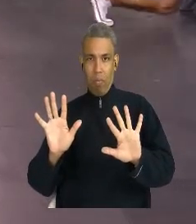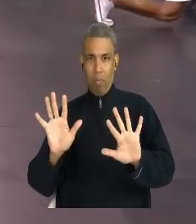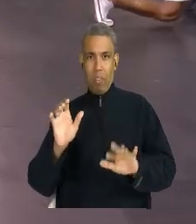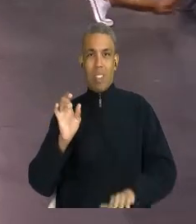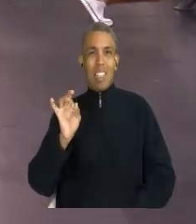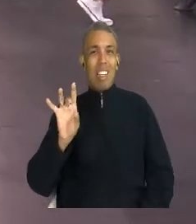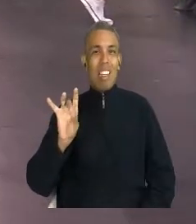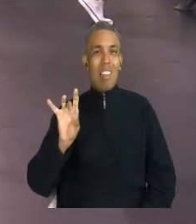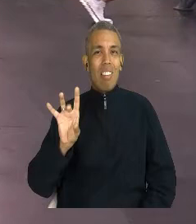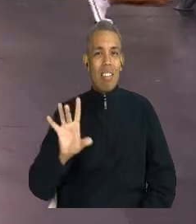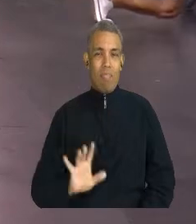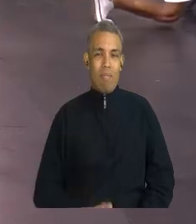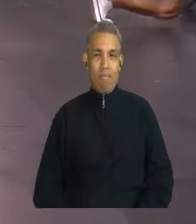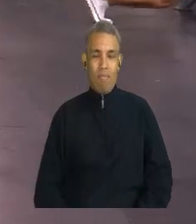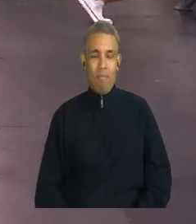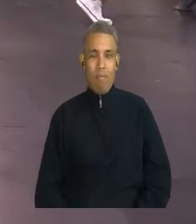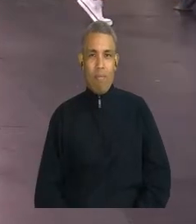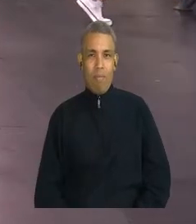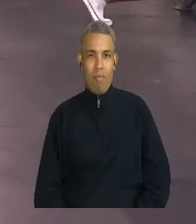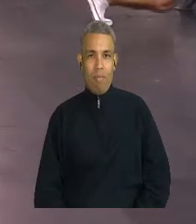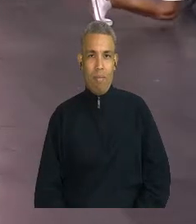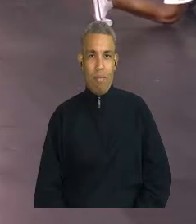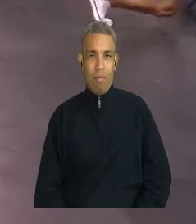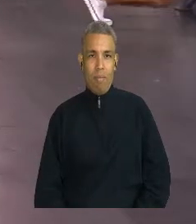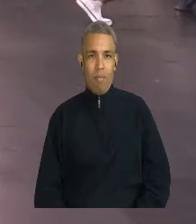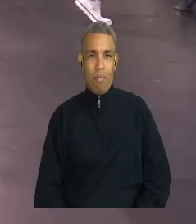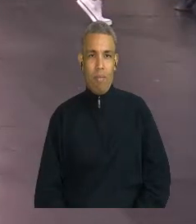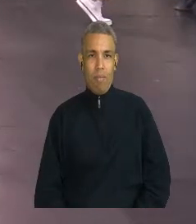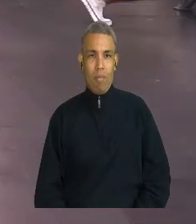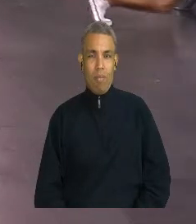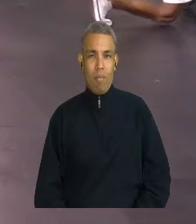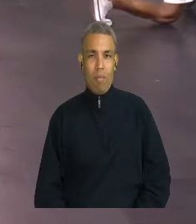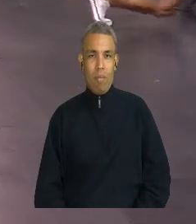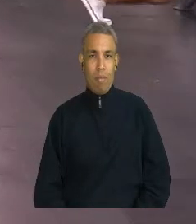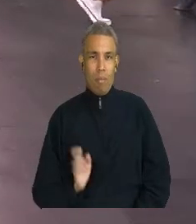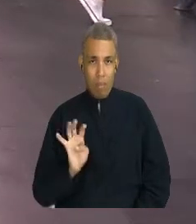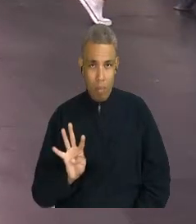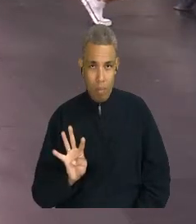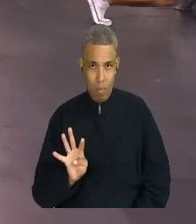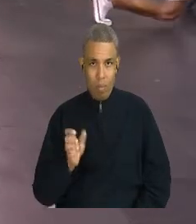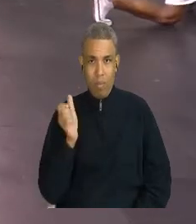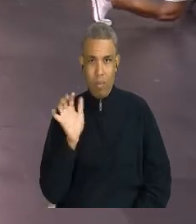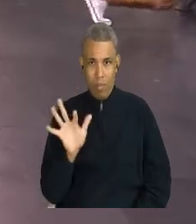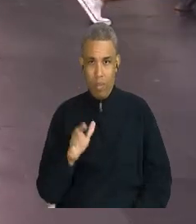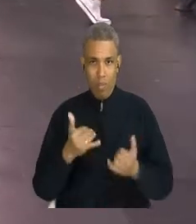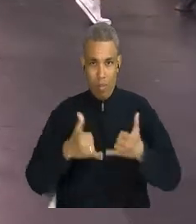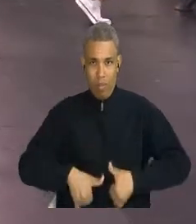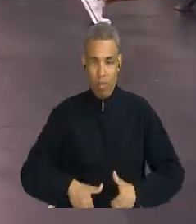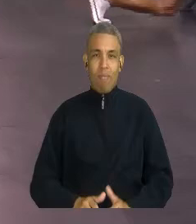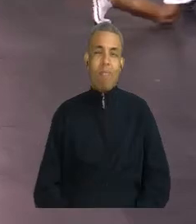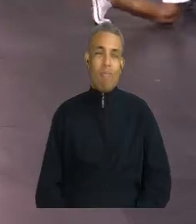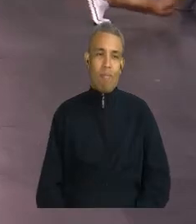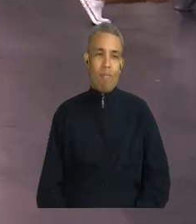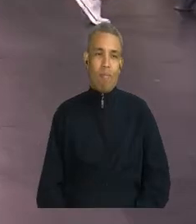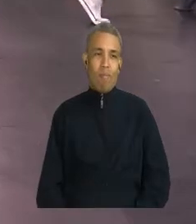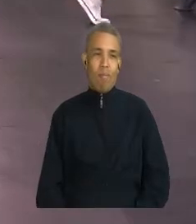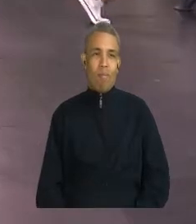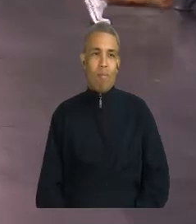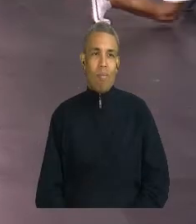10, 11, 12, 13, 14, 15. Excelente, muy bien.